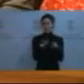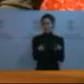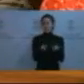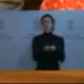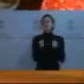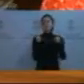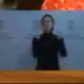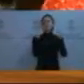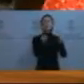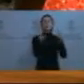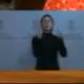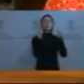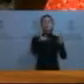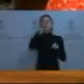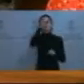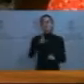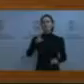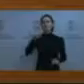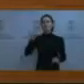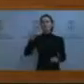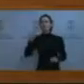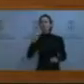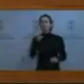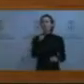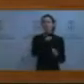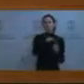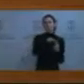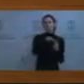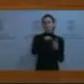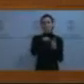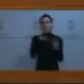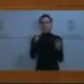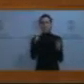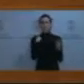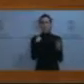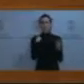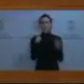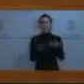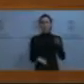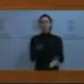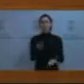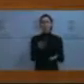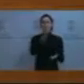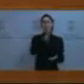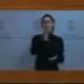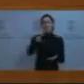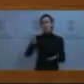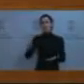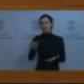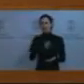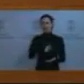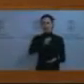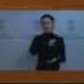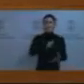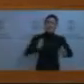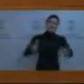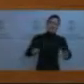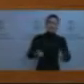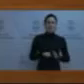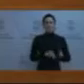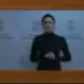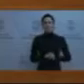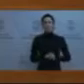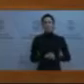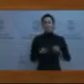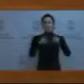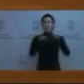yo no sé, dijo la señora Coto, si tienen 2 o 3 diputados sobre 350 en España. Claro, ninguno